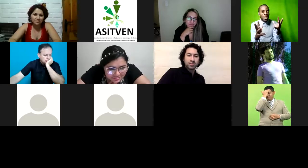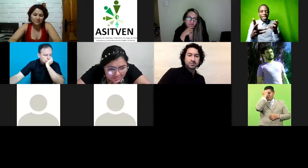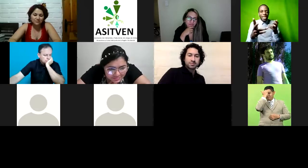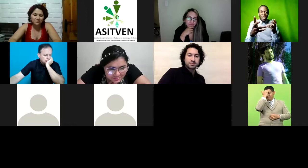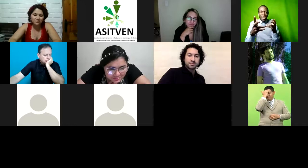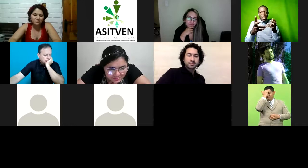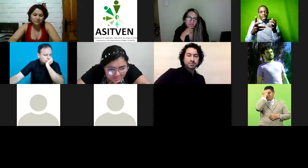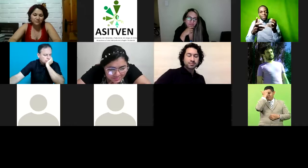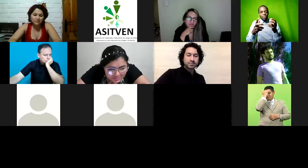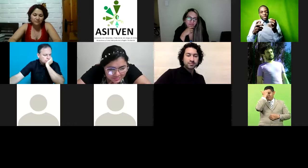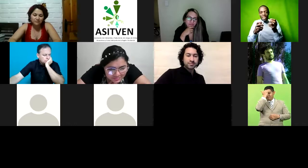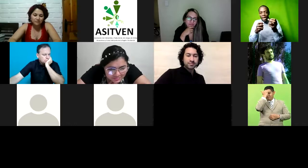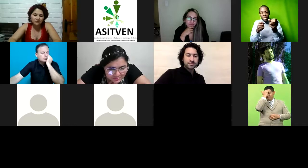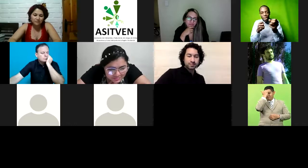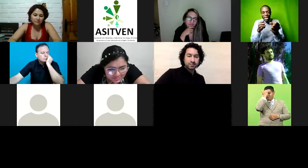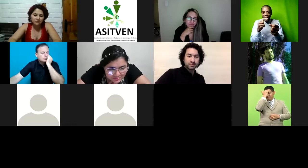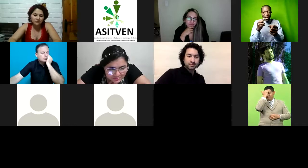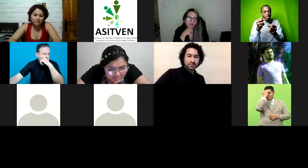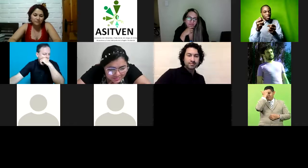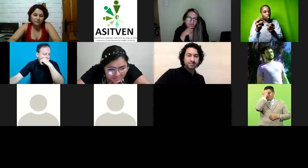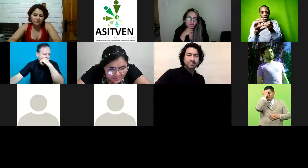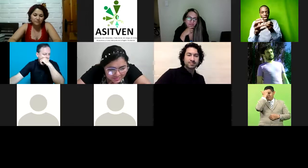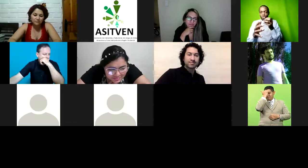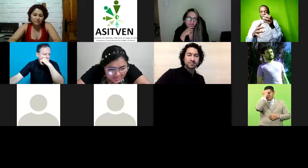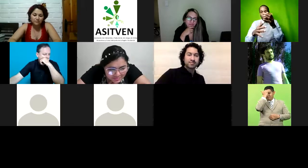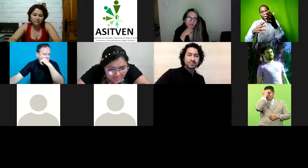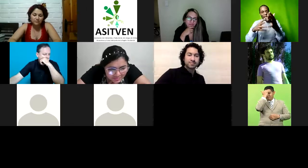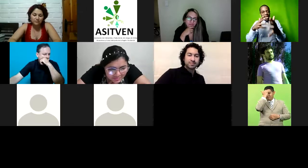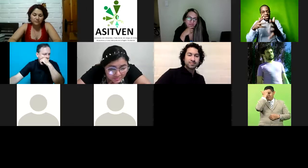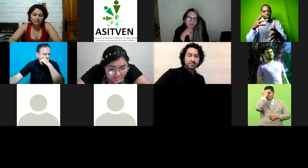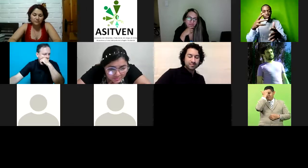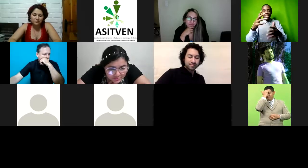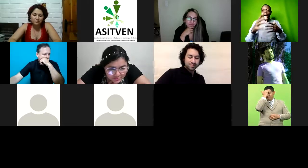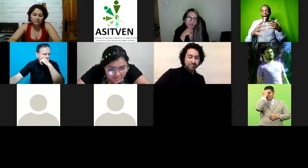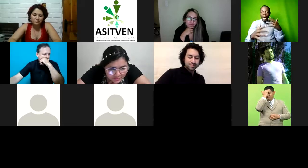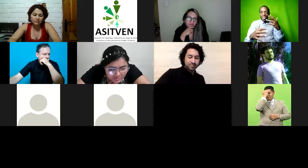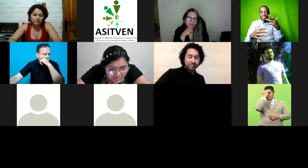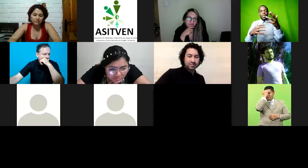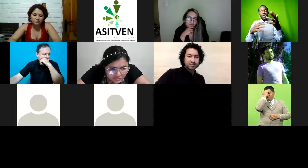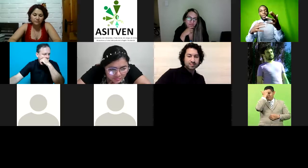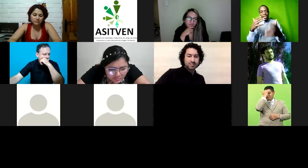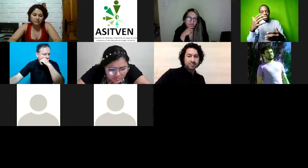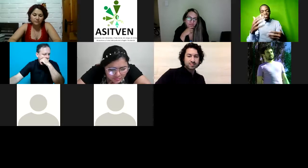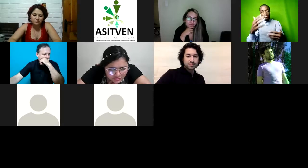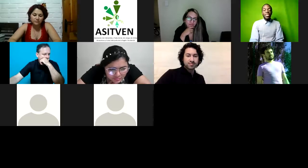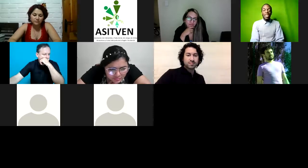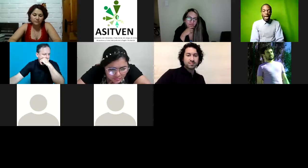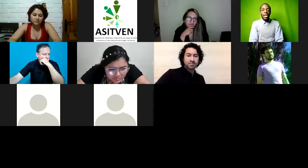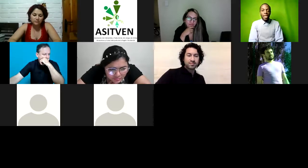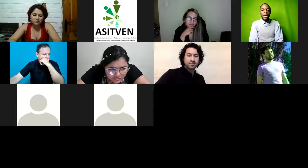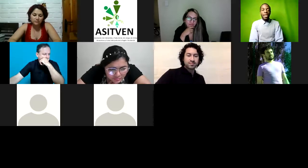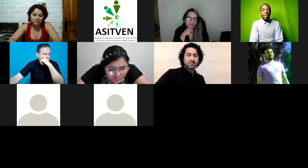se encuentran y de una manera muy natural comienzan ellos a comunicarse.